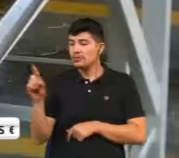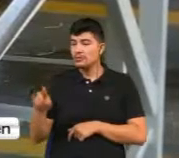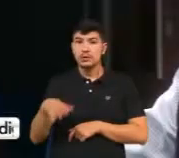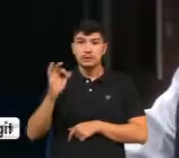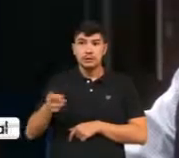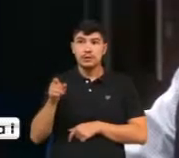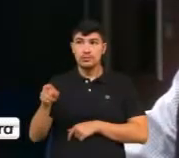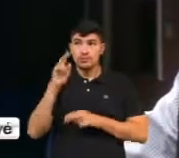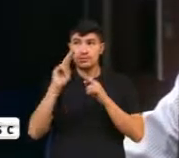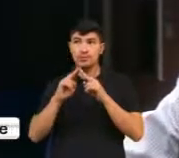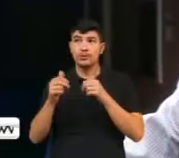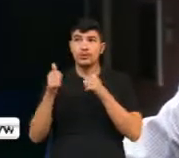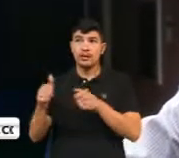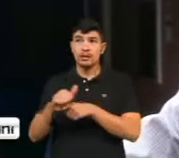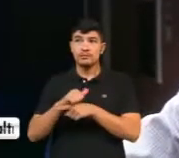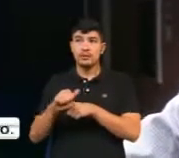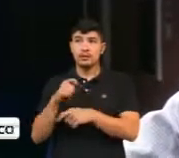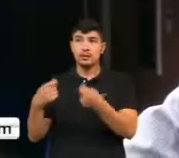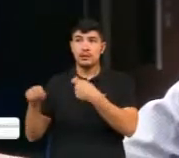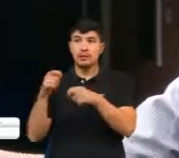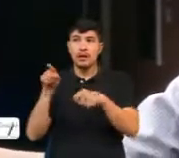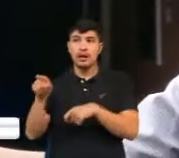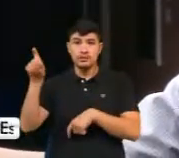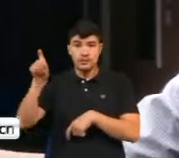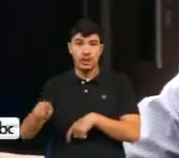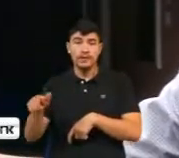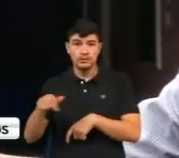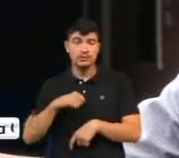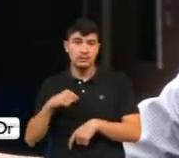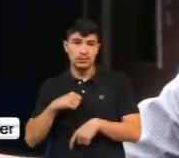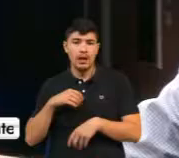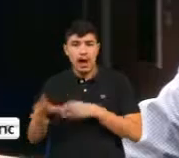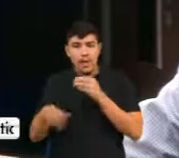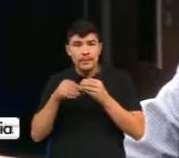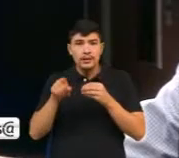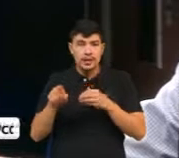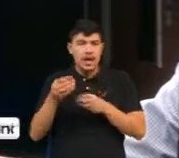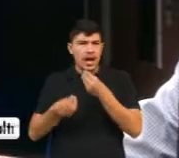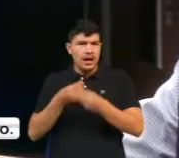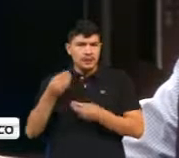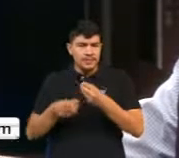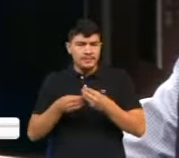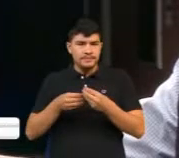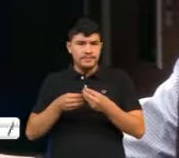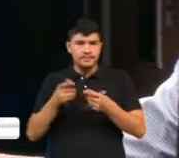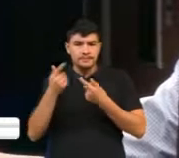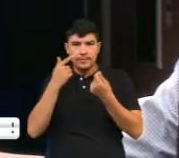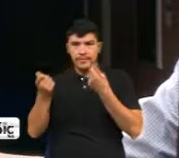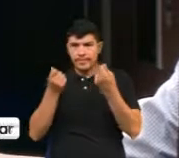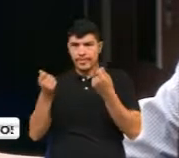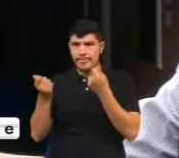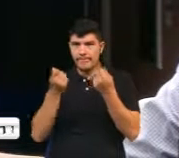conocedores de las buenas prácticas comerciales que ellos deben tener sumado a estos se realizan controles